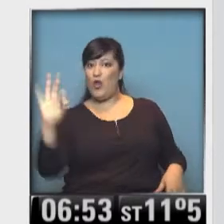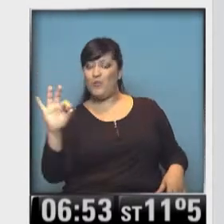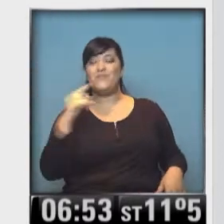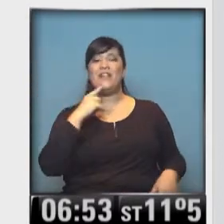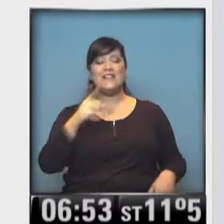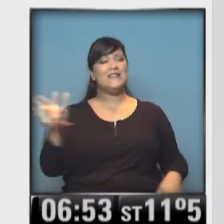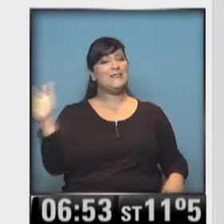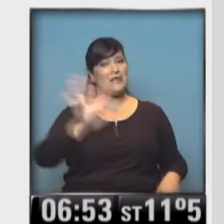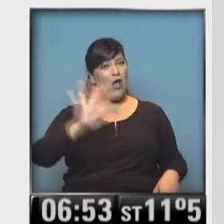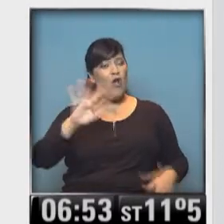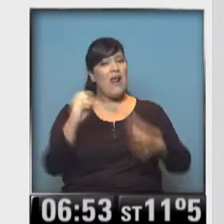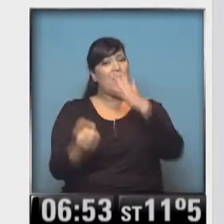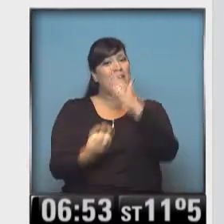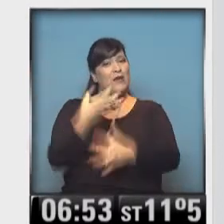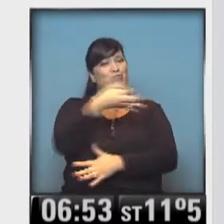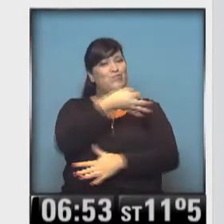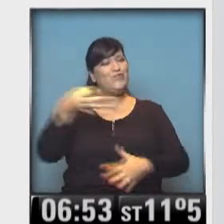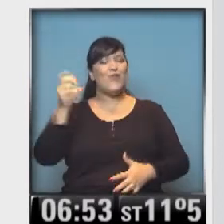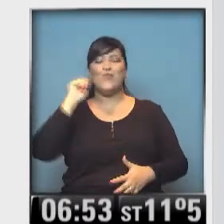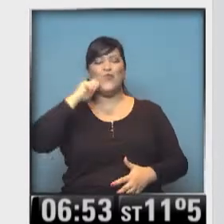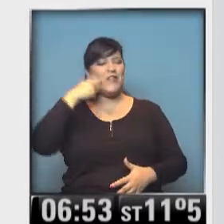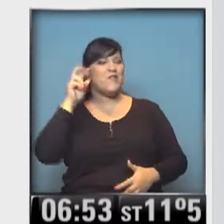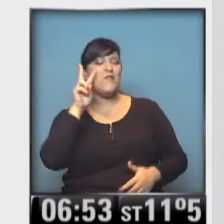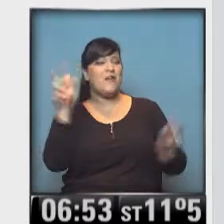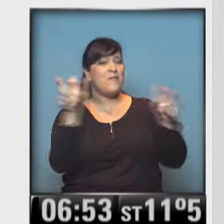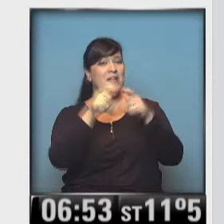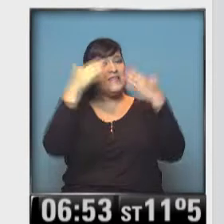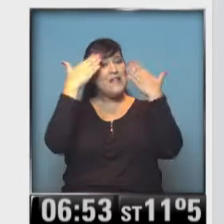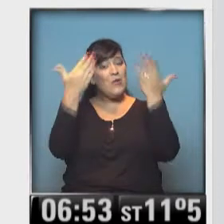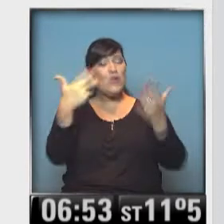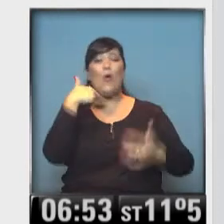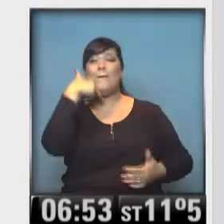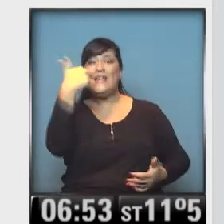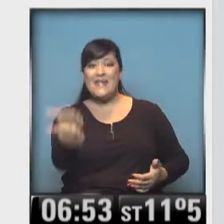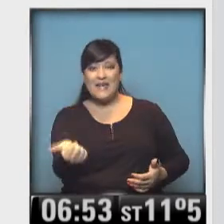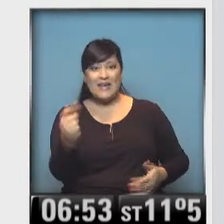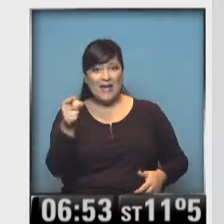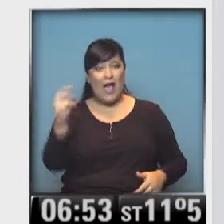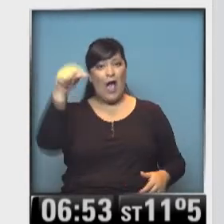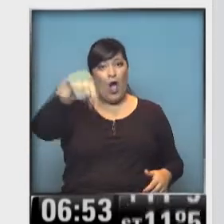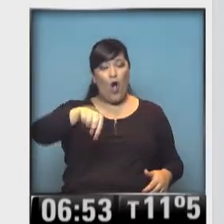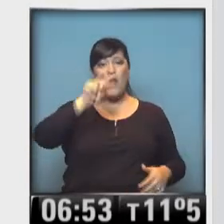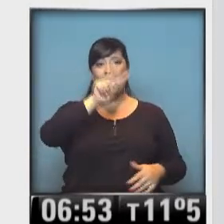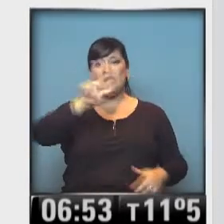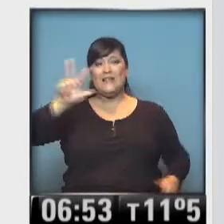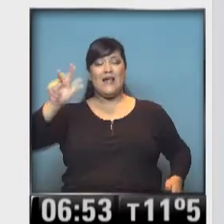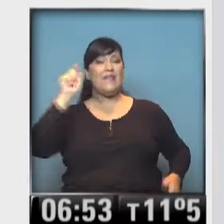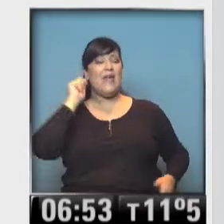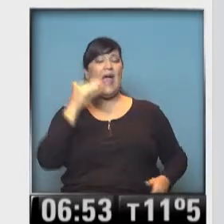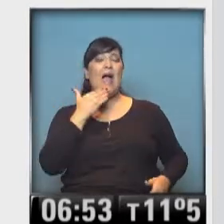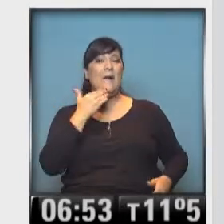las mañanas tu programa es una grata compañía. Por favor, saluda a mi hija María Nair Azam, que hoy 23 de abril está